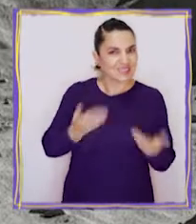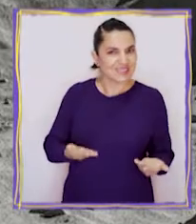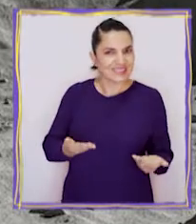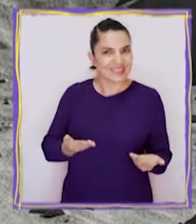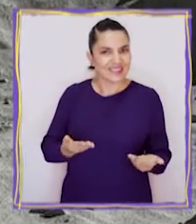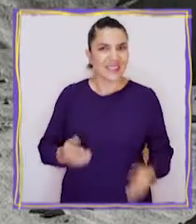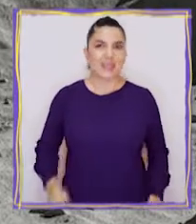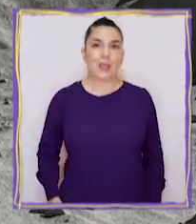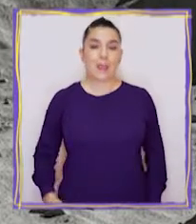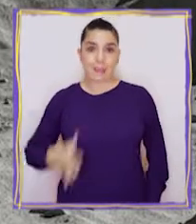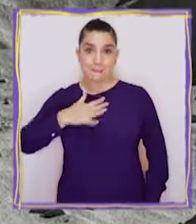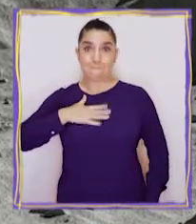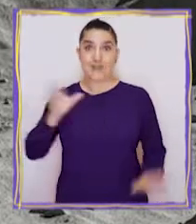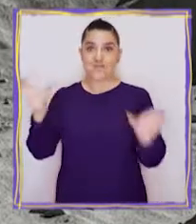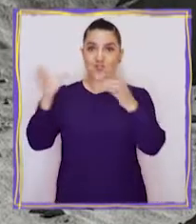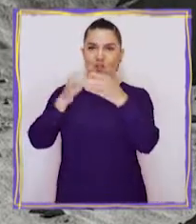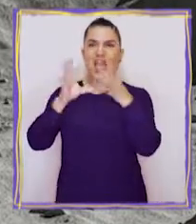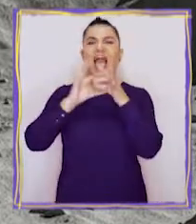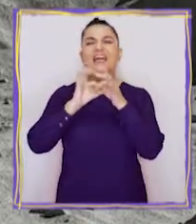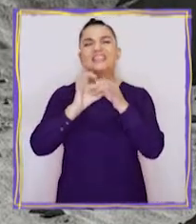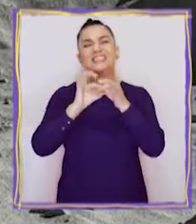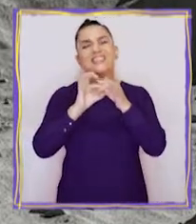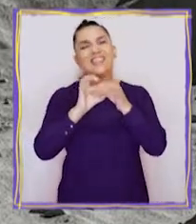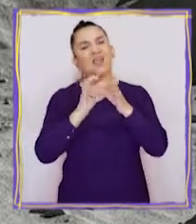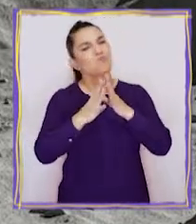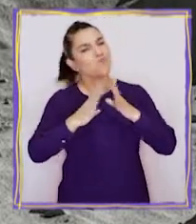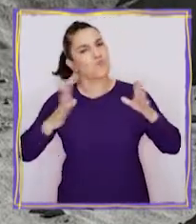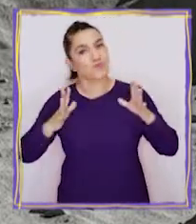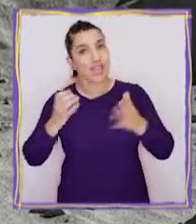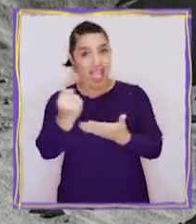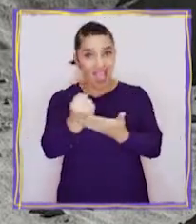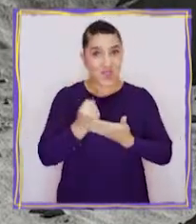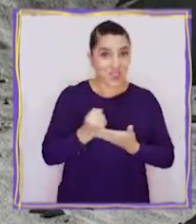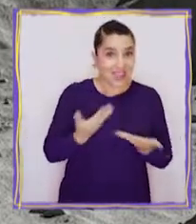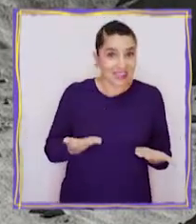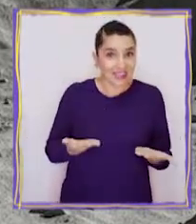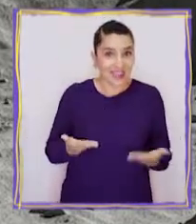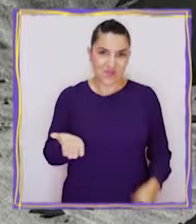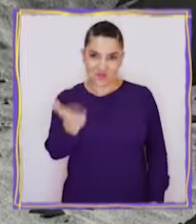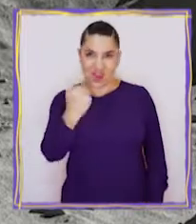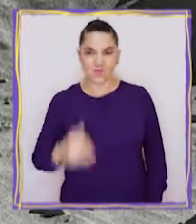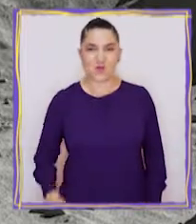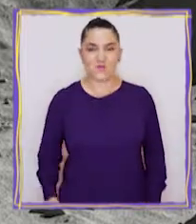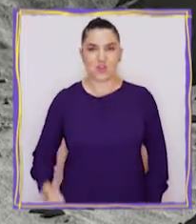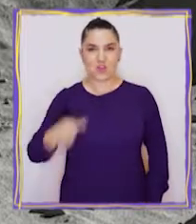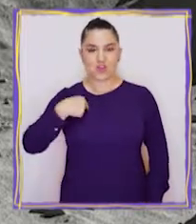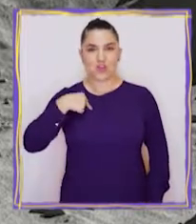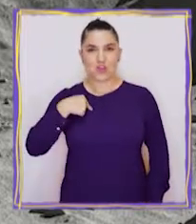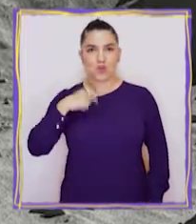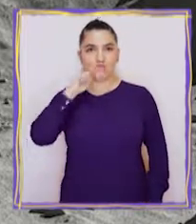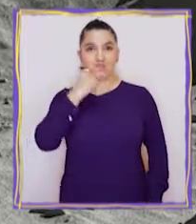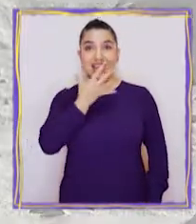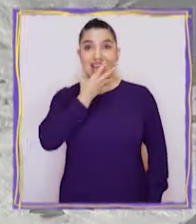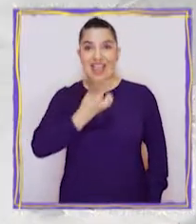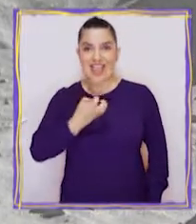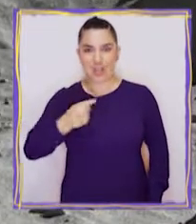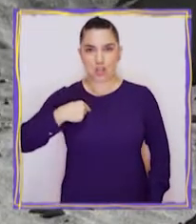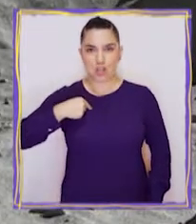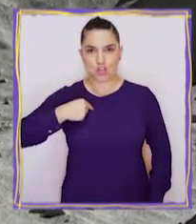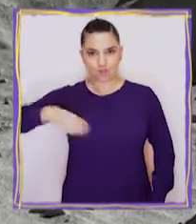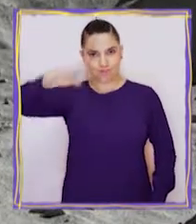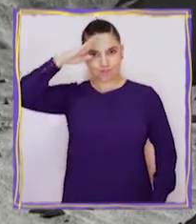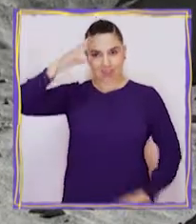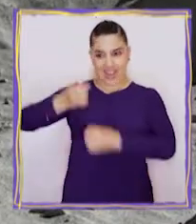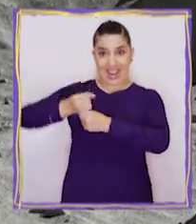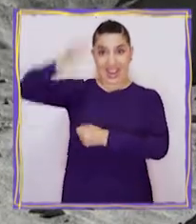misión? Mi civilización se los agradecerá enormemente. ¿Me ayudan? ¿Vamos? Soy Carlos,